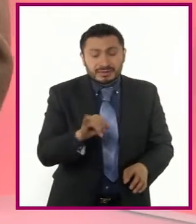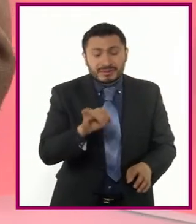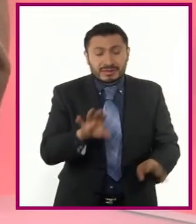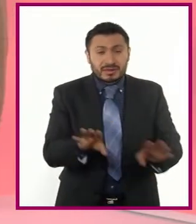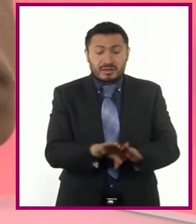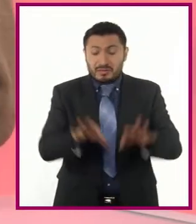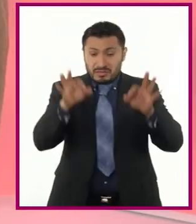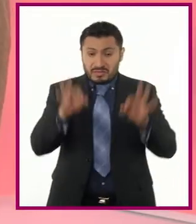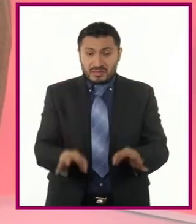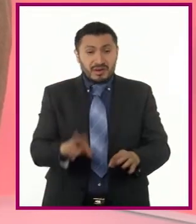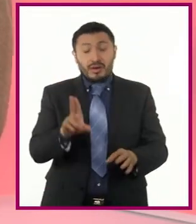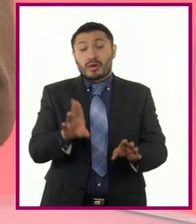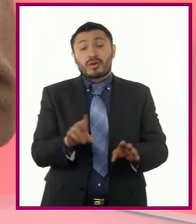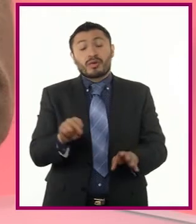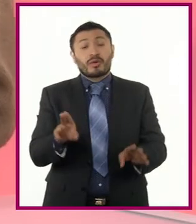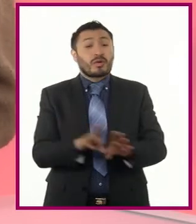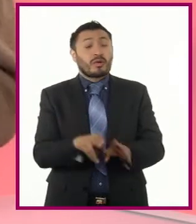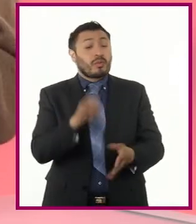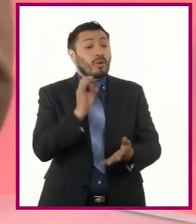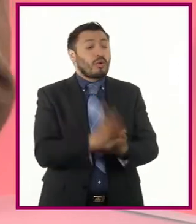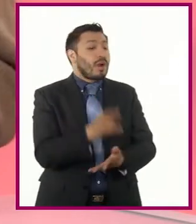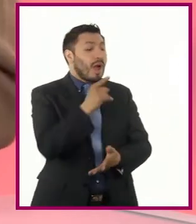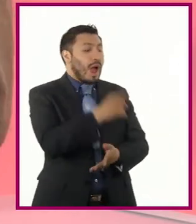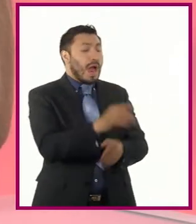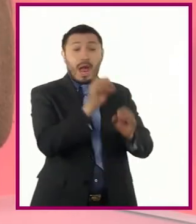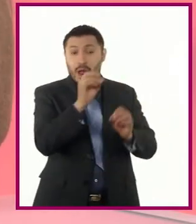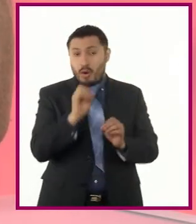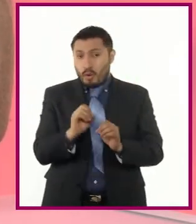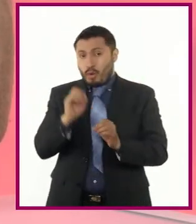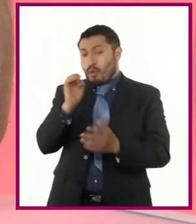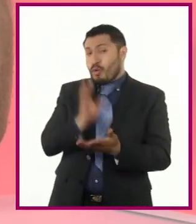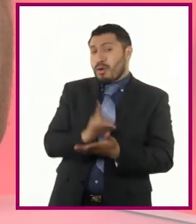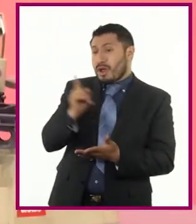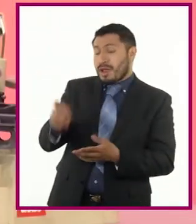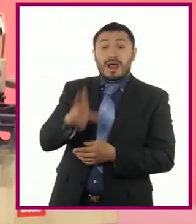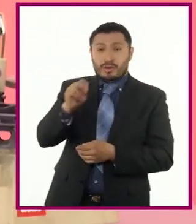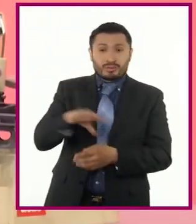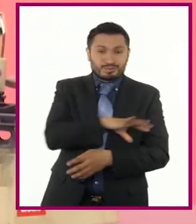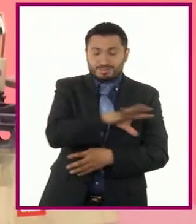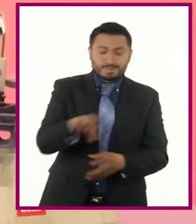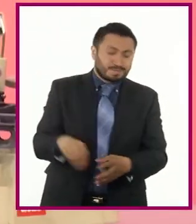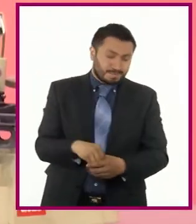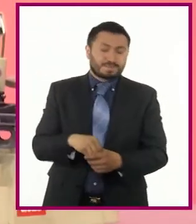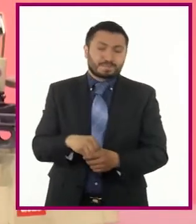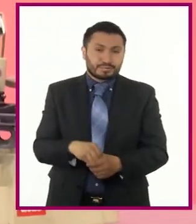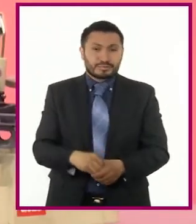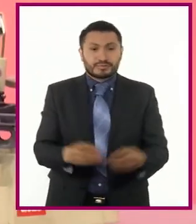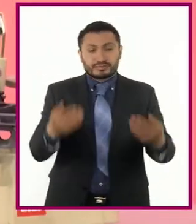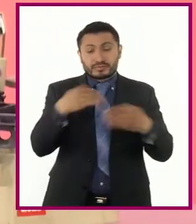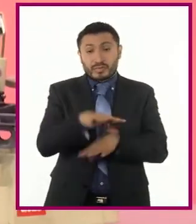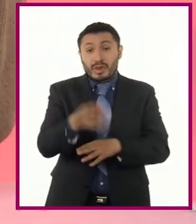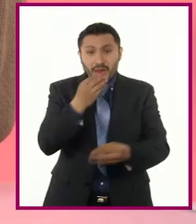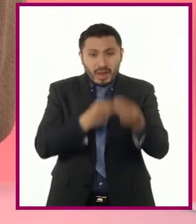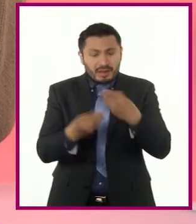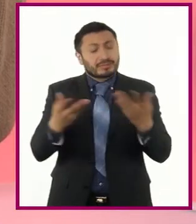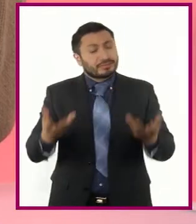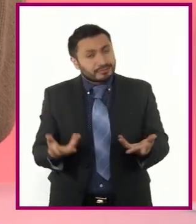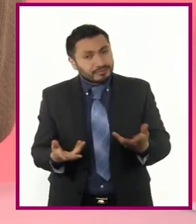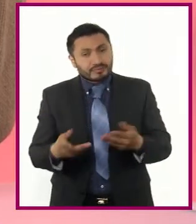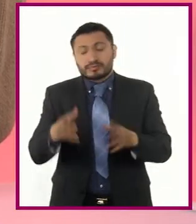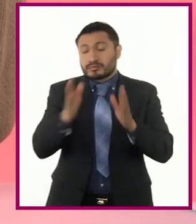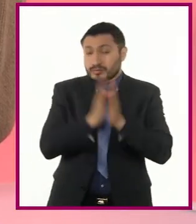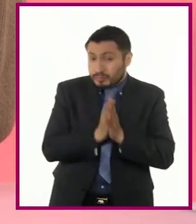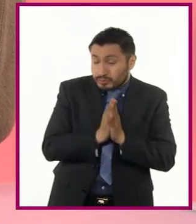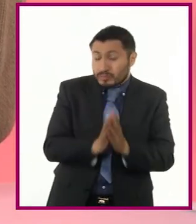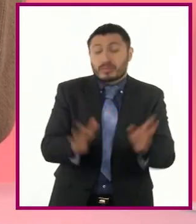integral, no es nada más de un solo medio, entonces todo está integrado. Con respecto a los alimentos, ¿nos